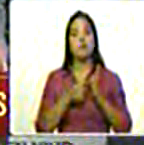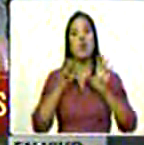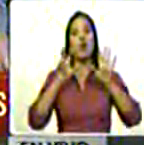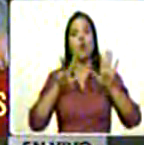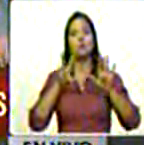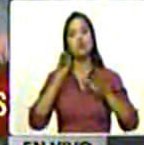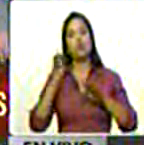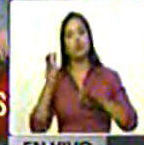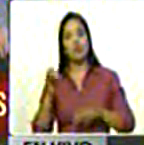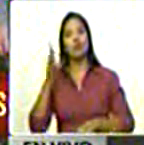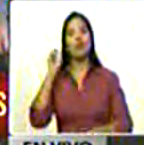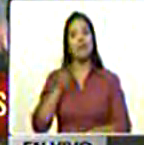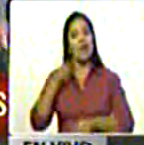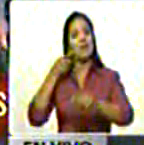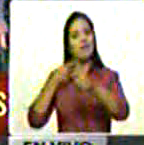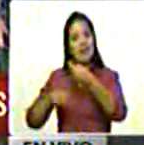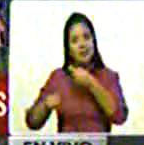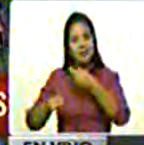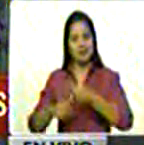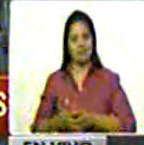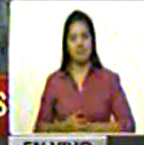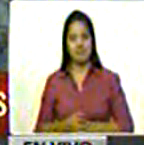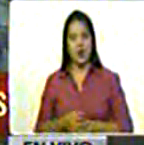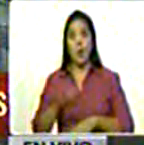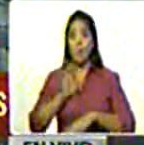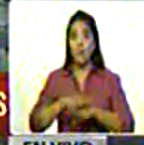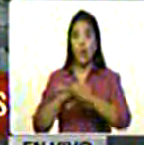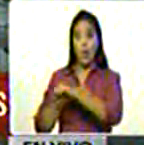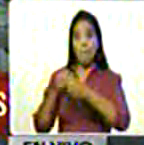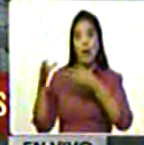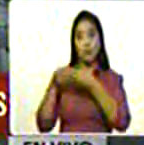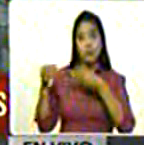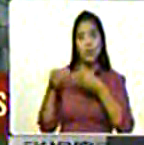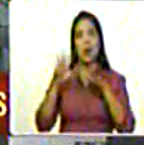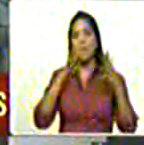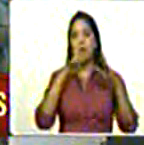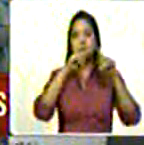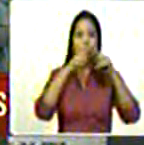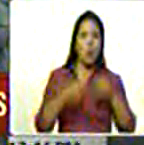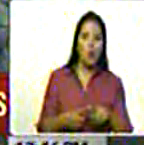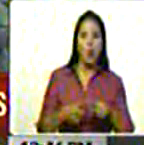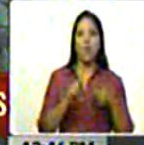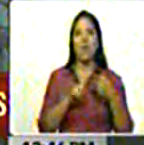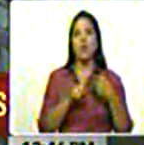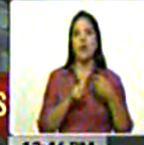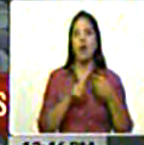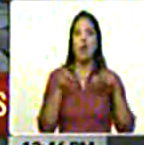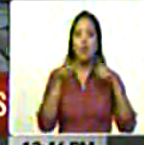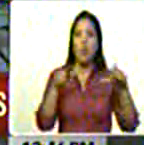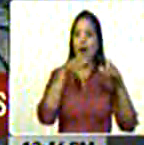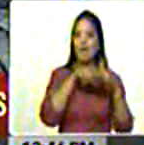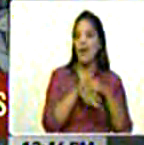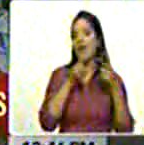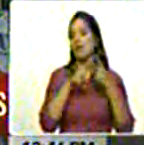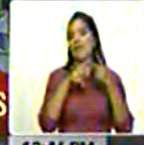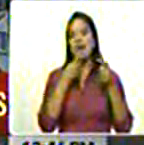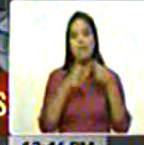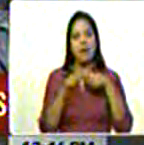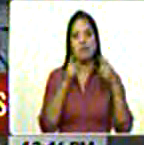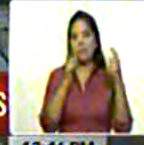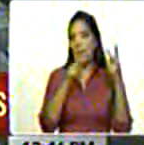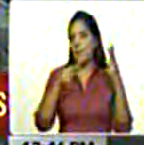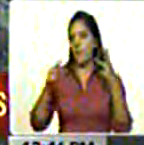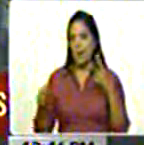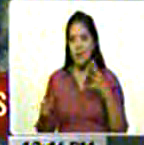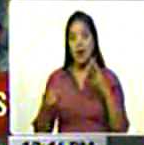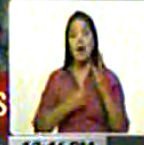1.800 debería ser el precio con la divisa que se adquirió y calculando los costos, por ejemplo, el almacenaje, la distribución, etcétera.